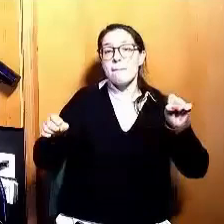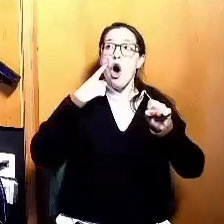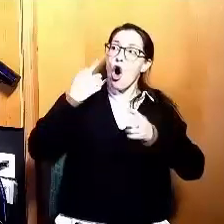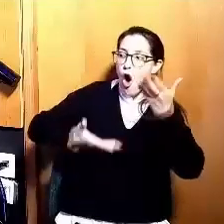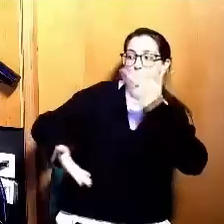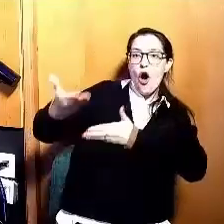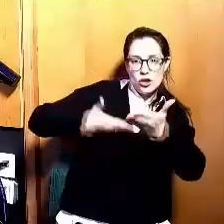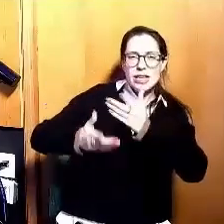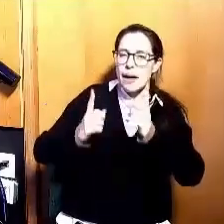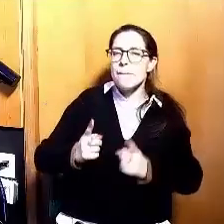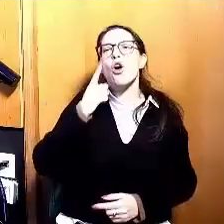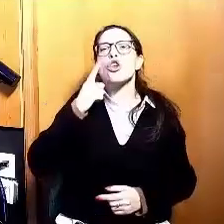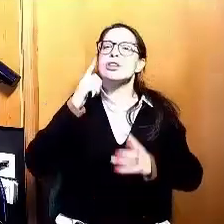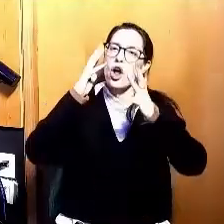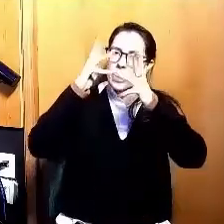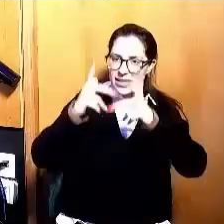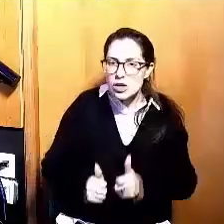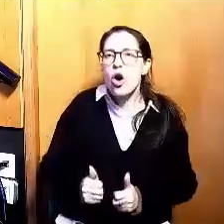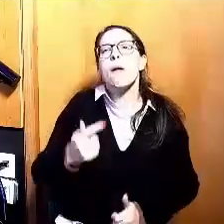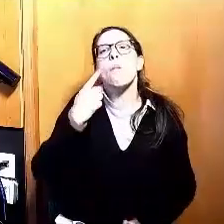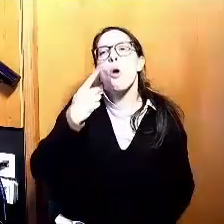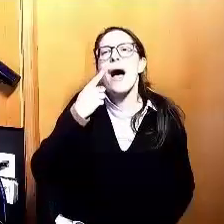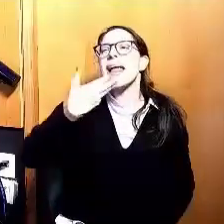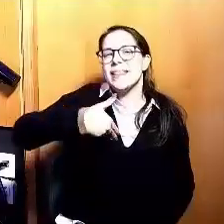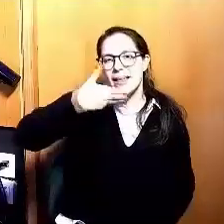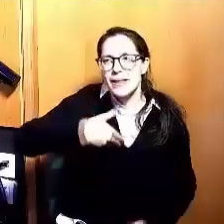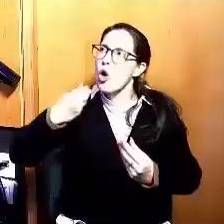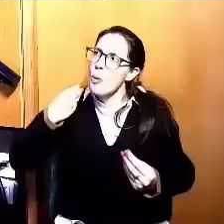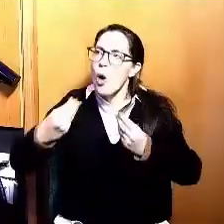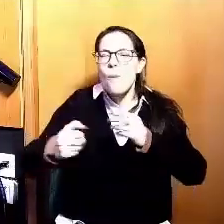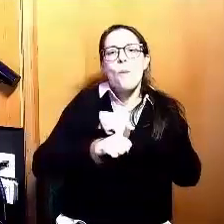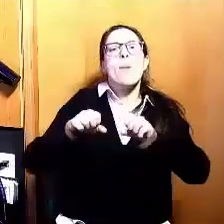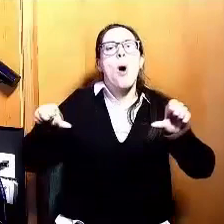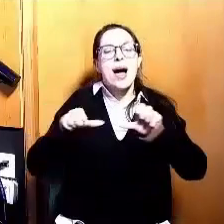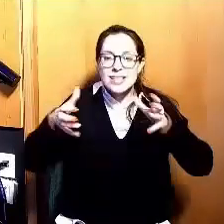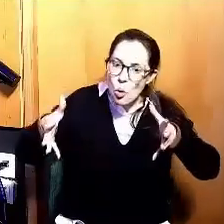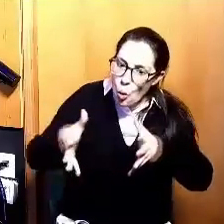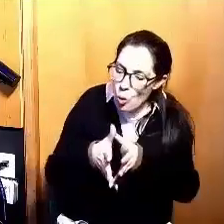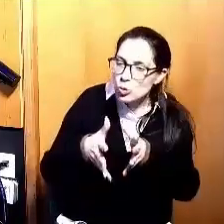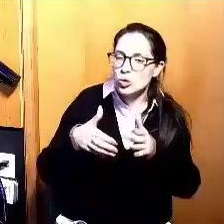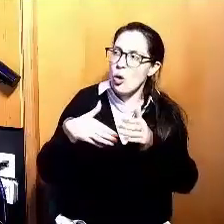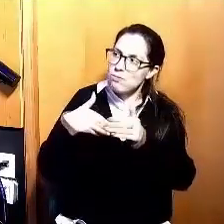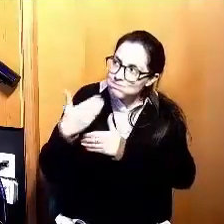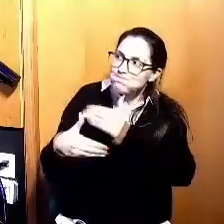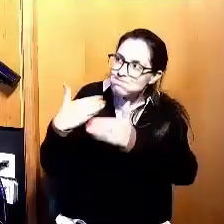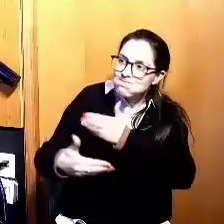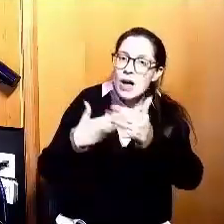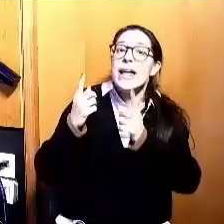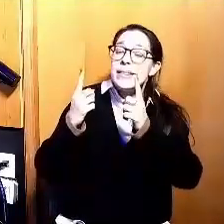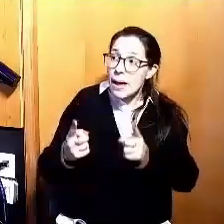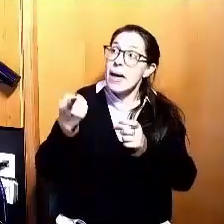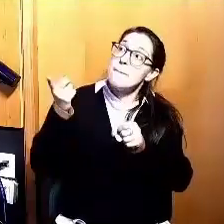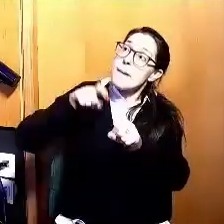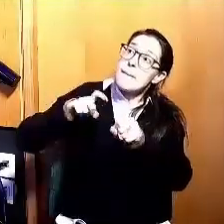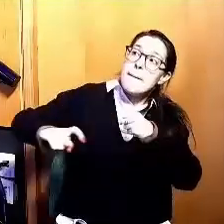personas, conocer las organizaciones, intentar entender cómo podíamos hacer advocacy juntos, de a poco ir como sumando a los gobiernos, que al